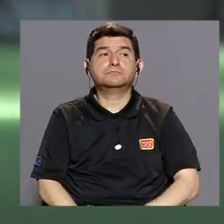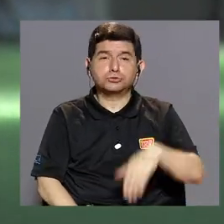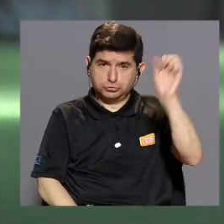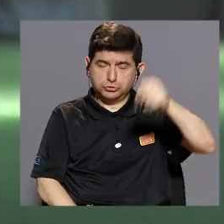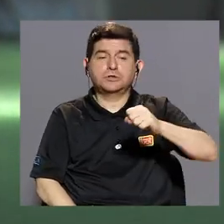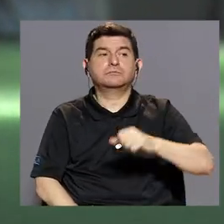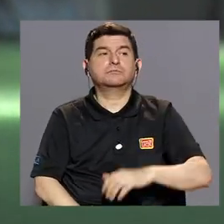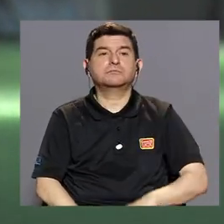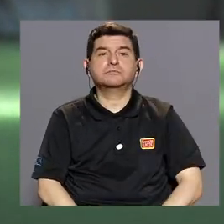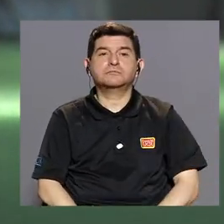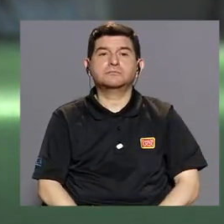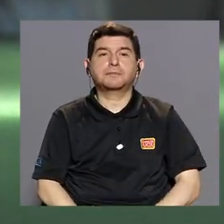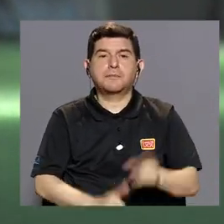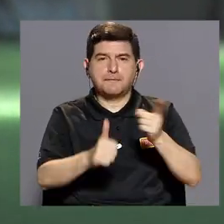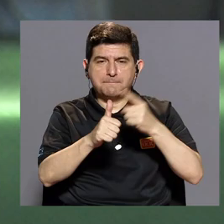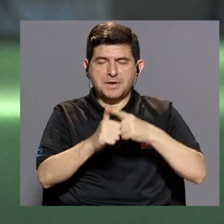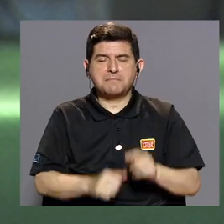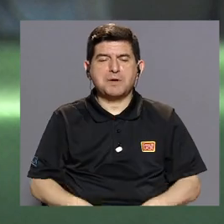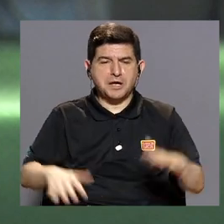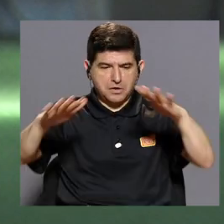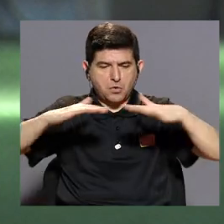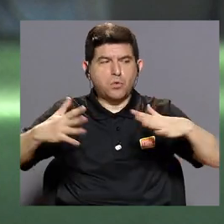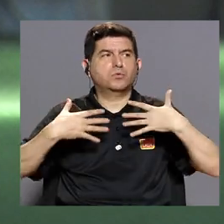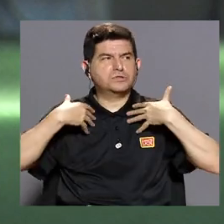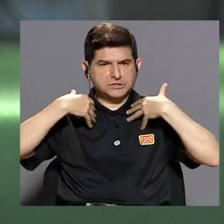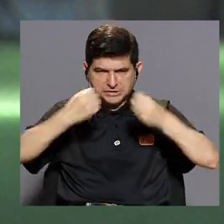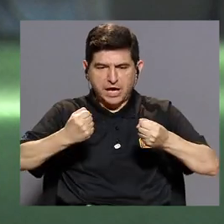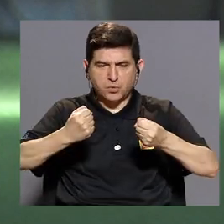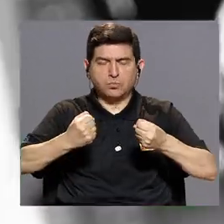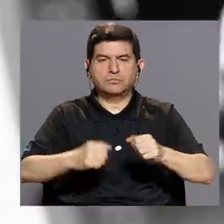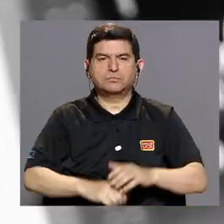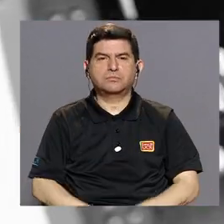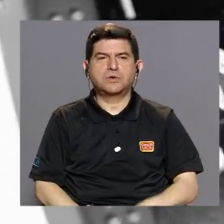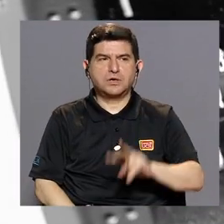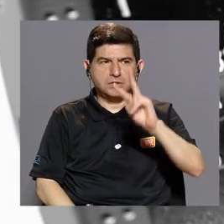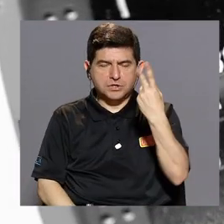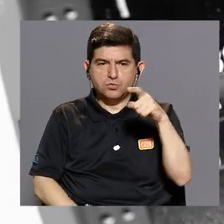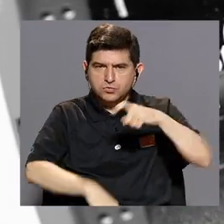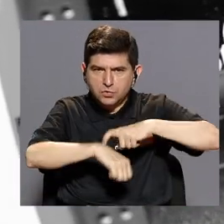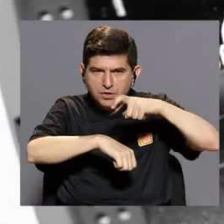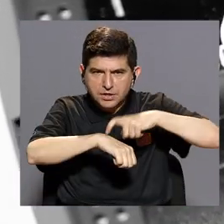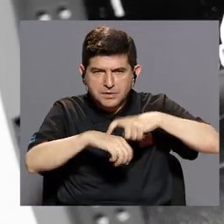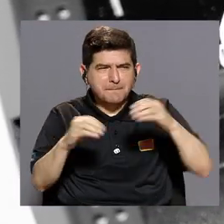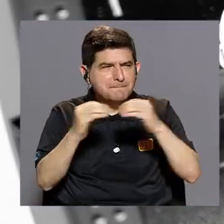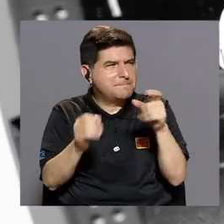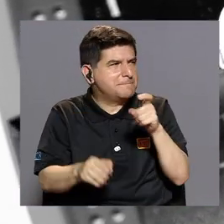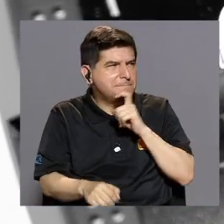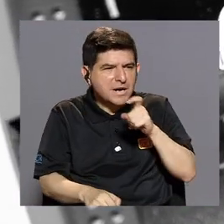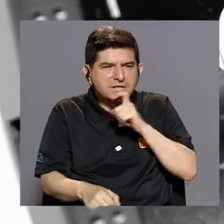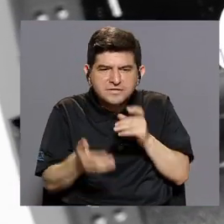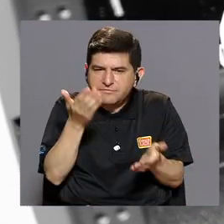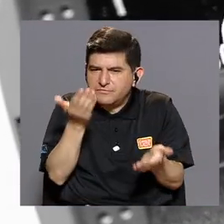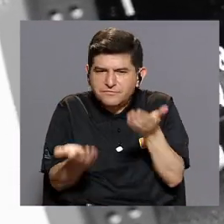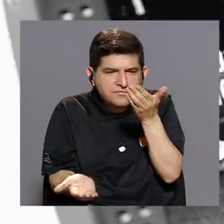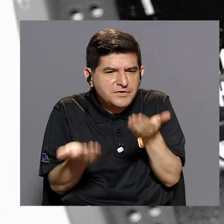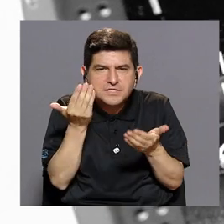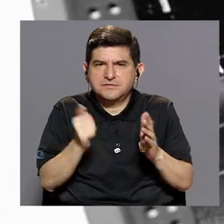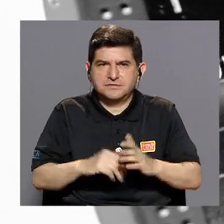Sin duda alguna. Yo creo que, primero, es un camerino muy sano. Segundo, en esos momentos más difíciles,